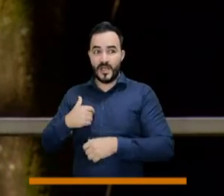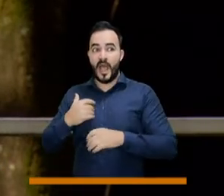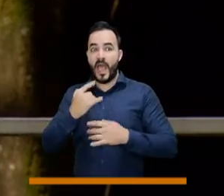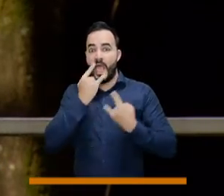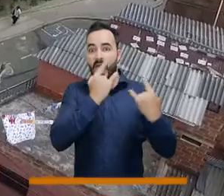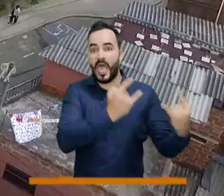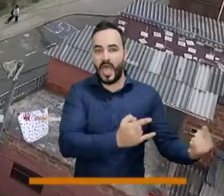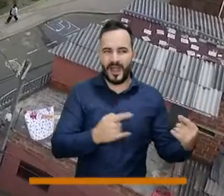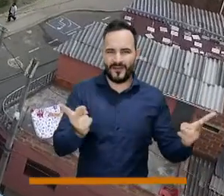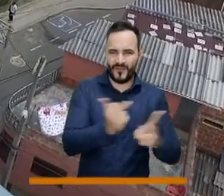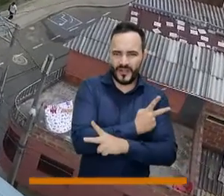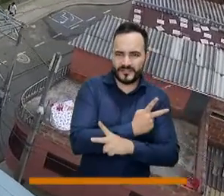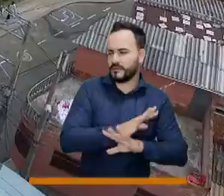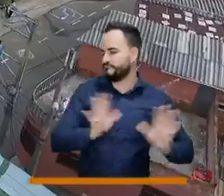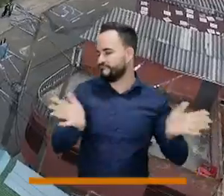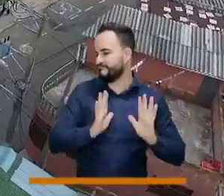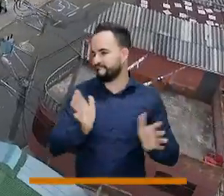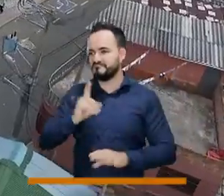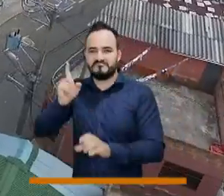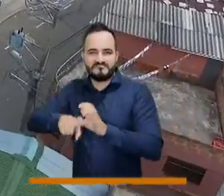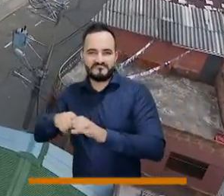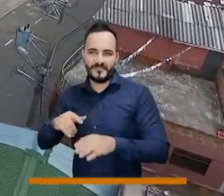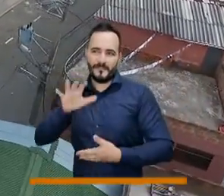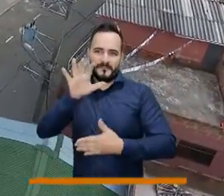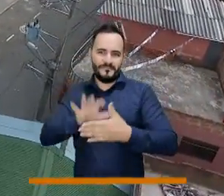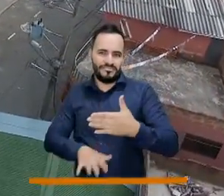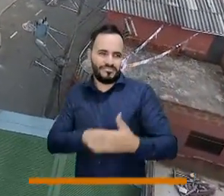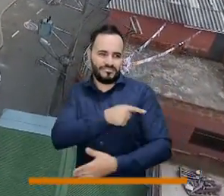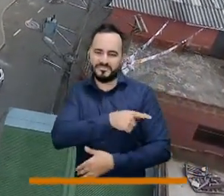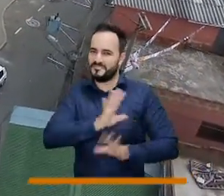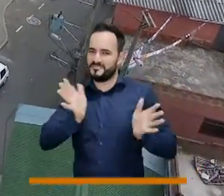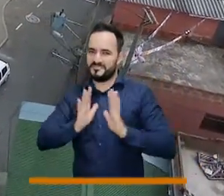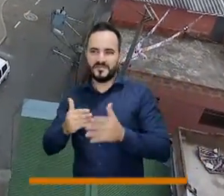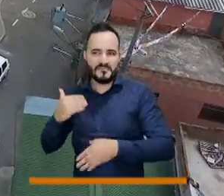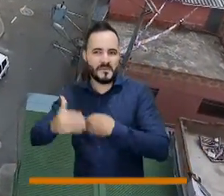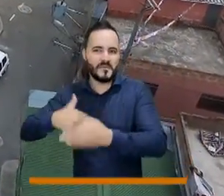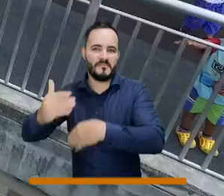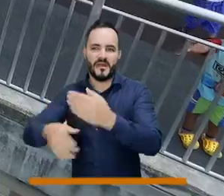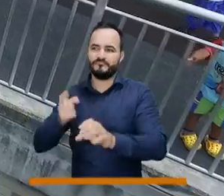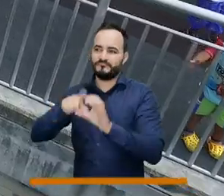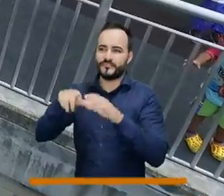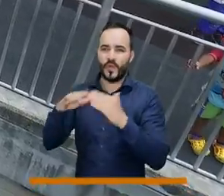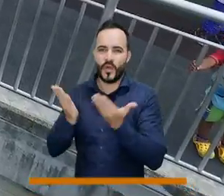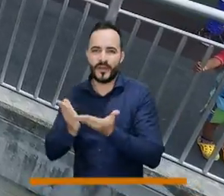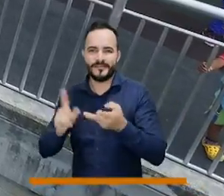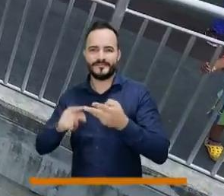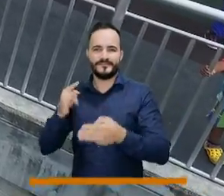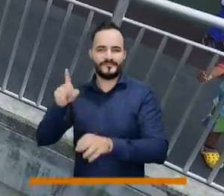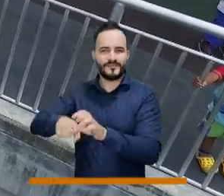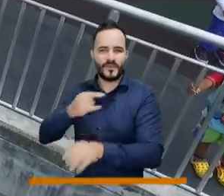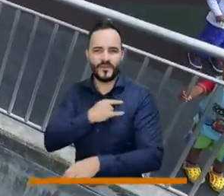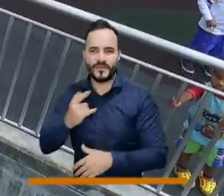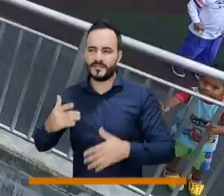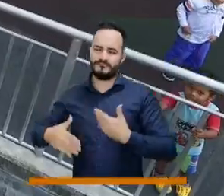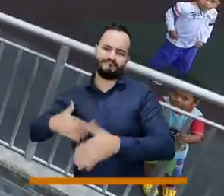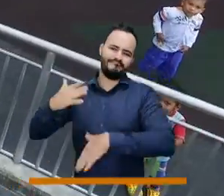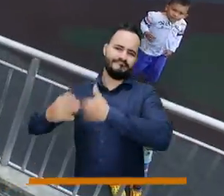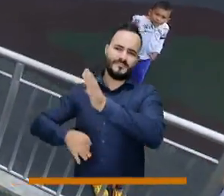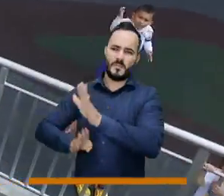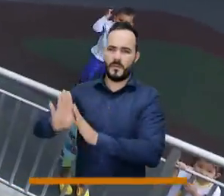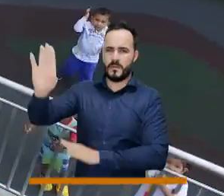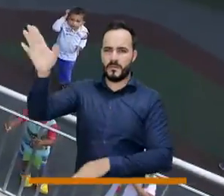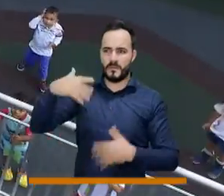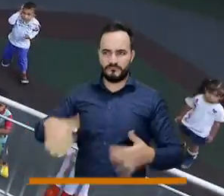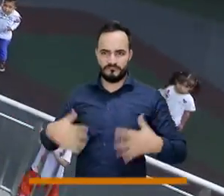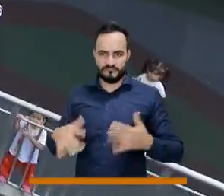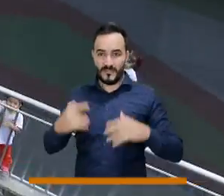menos posibilidades de entrar a bandas delincuenciales, tienen menos posibilidades de desertar de sus colegios, tienen mayor posibilidad de ascender socialmente y